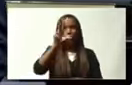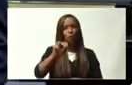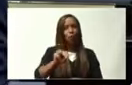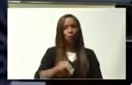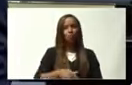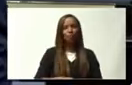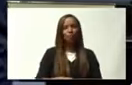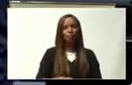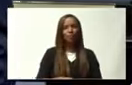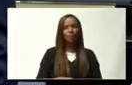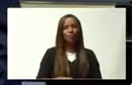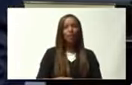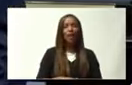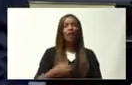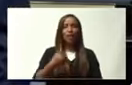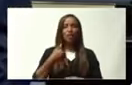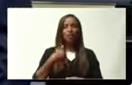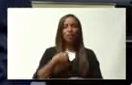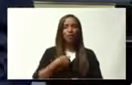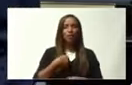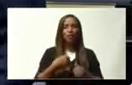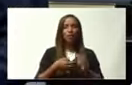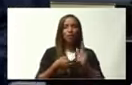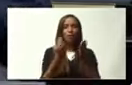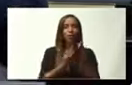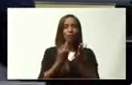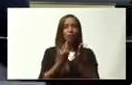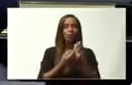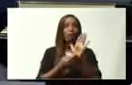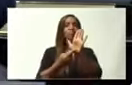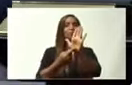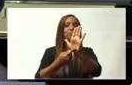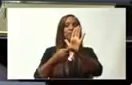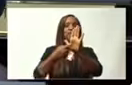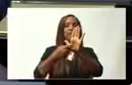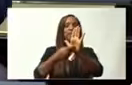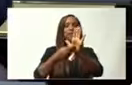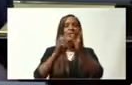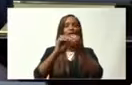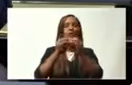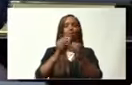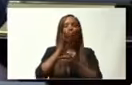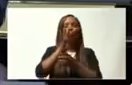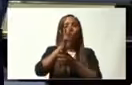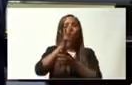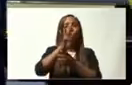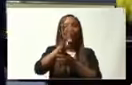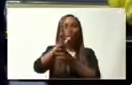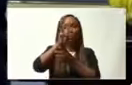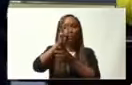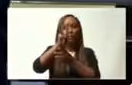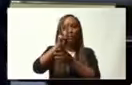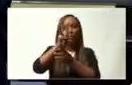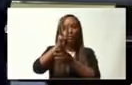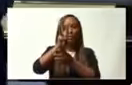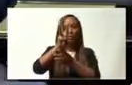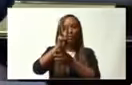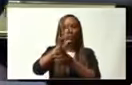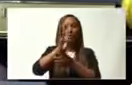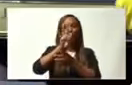ustedes, porque soy vocero, pero vamos a seguir contando los préstamos, el número 46. Y ahora no soy yo solo, ahora vamos a contar con la bancada